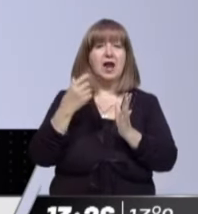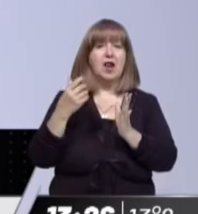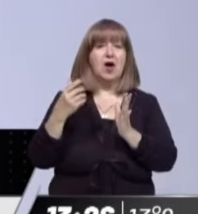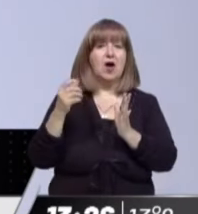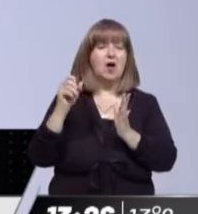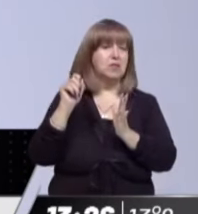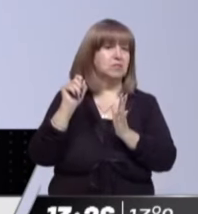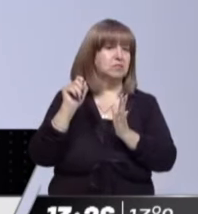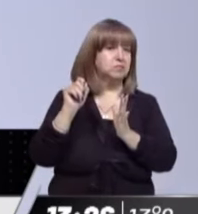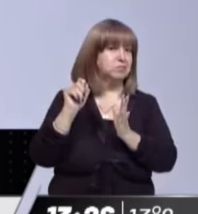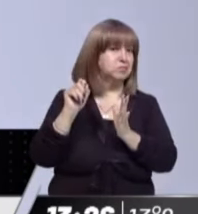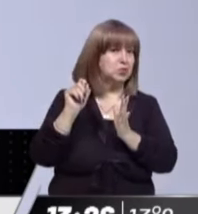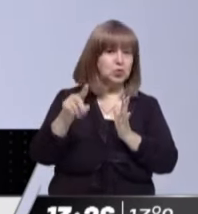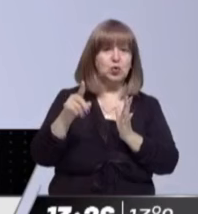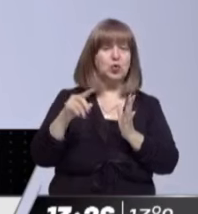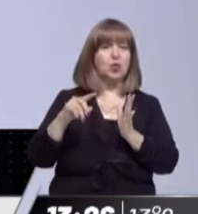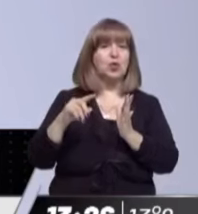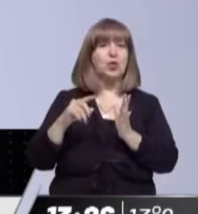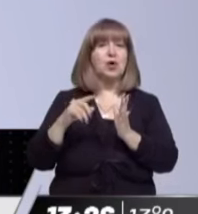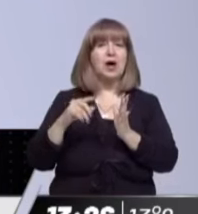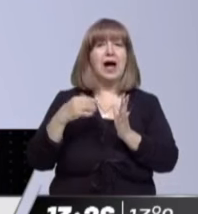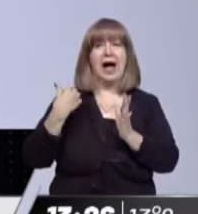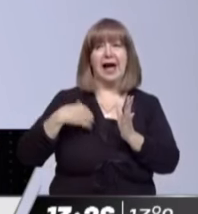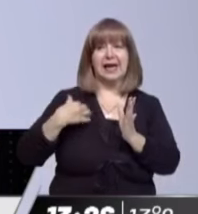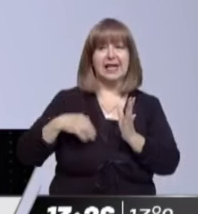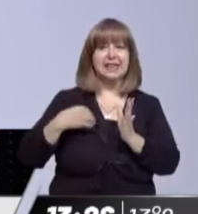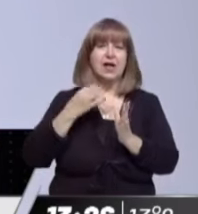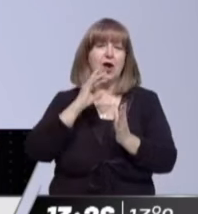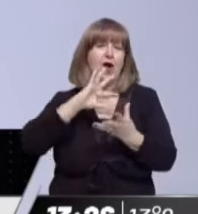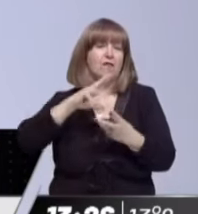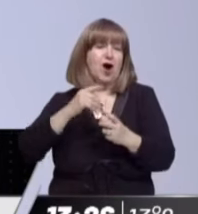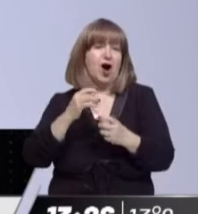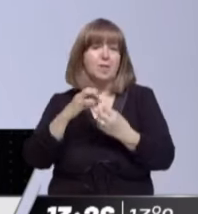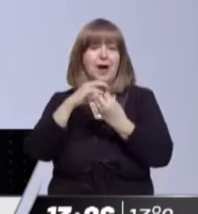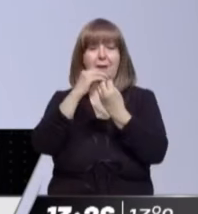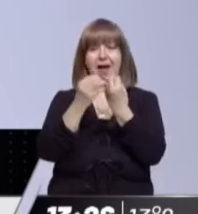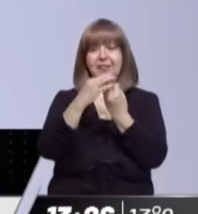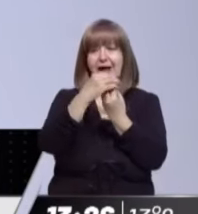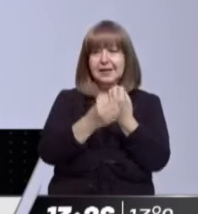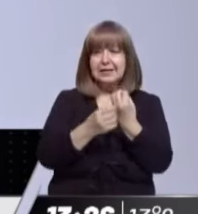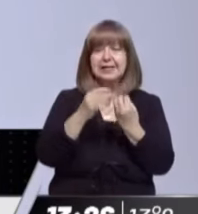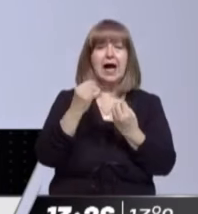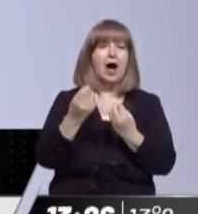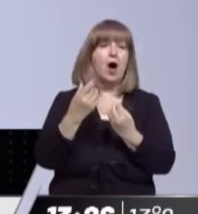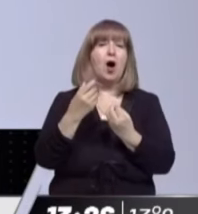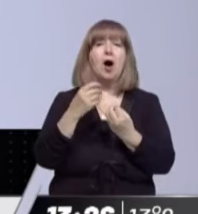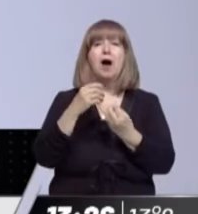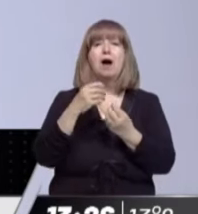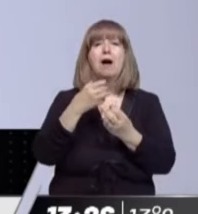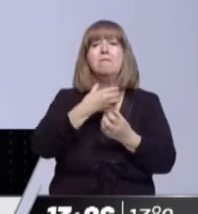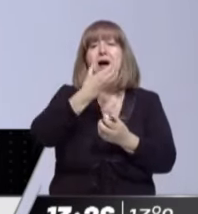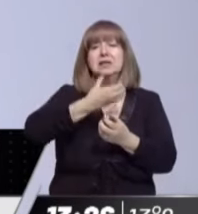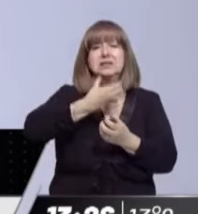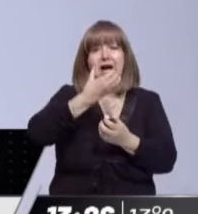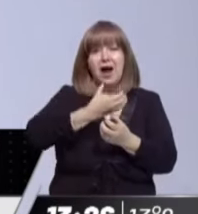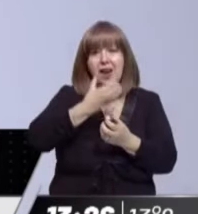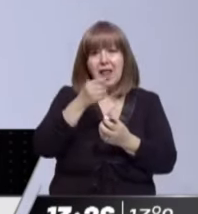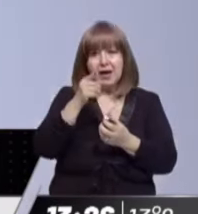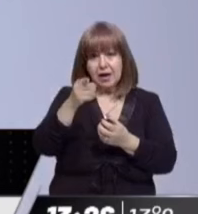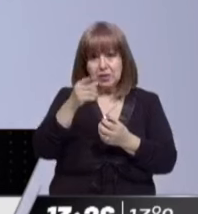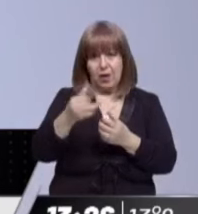y con mucho chamuyo argentino, las mandarinas y, no sé, manzanas también que tengas en tu